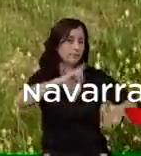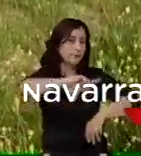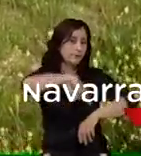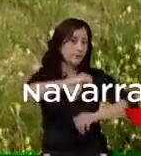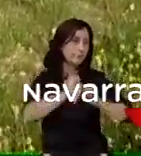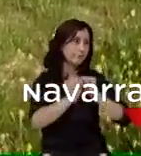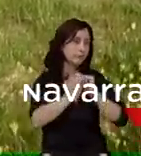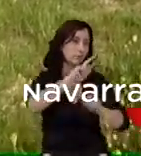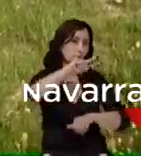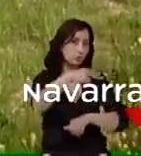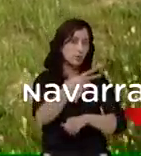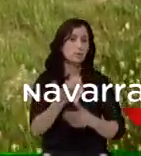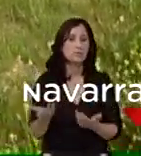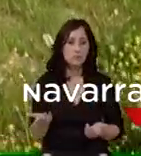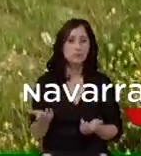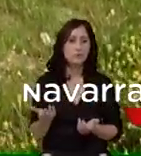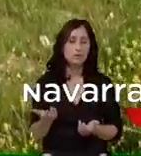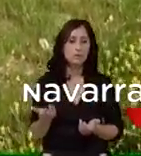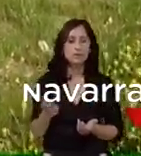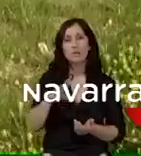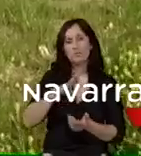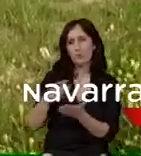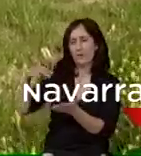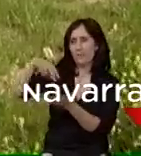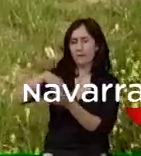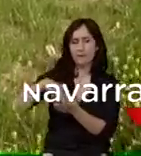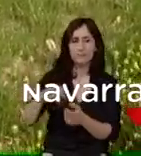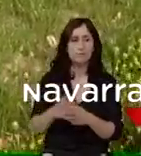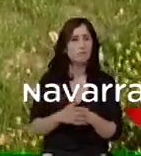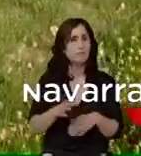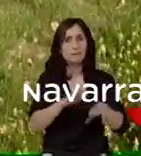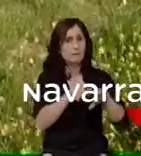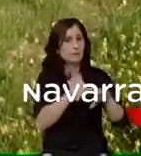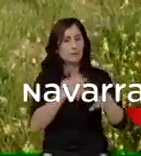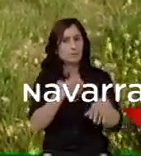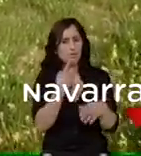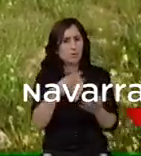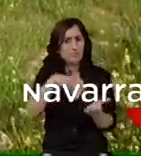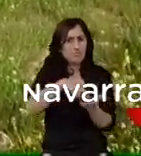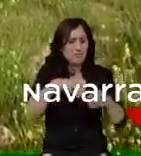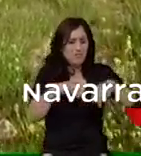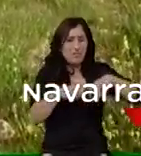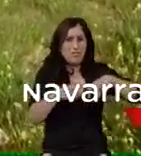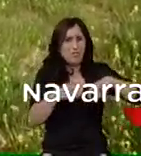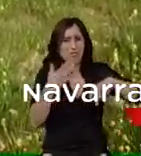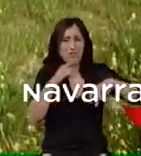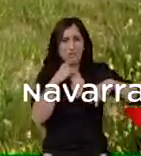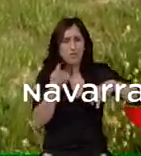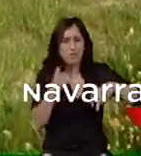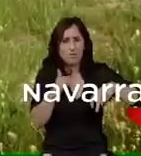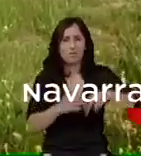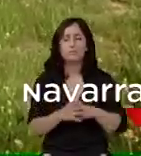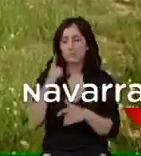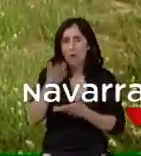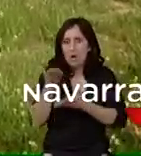horas. Ah, nada, levántese un poco y así hacemos un ejercicio. Tengo las rodillas, que tengo las rodillas jodillas, eh. Yo yo te ayudo. Aguarda, aguarda.